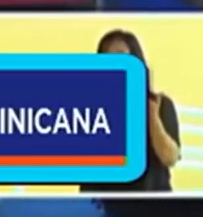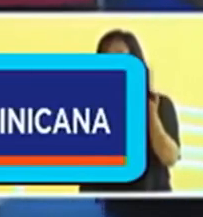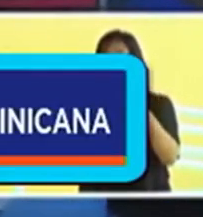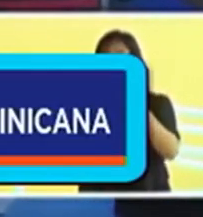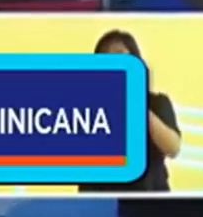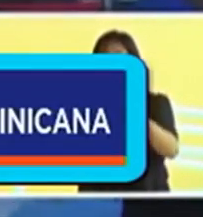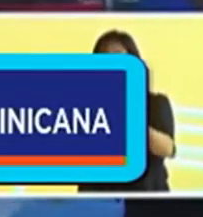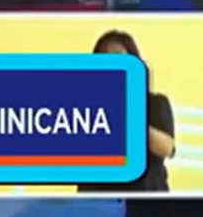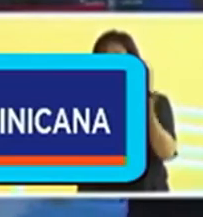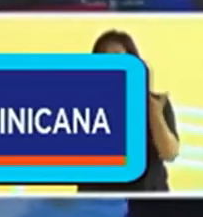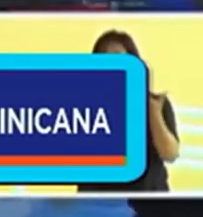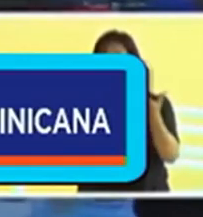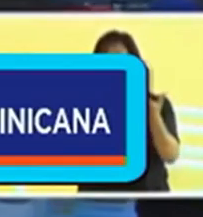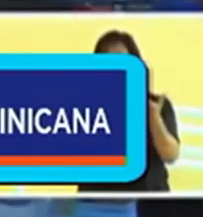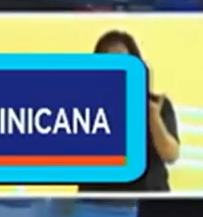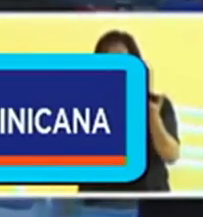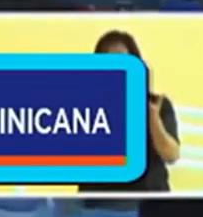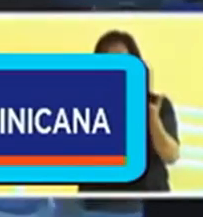libros